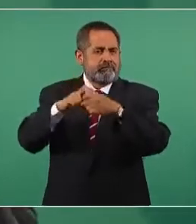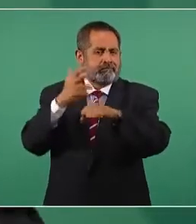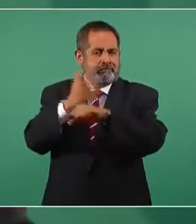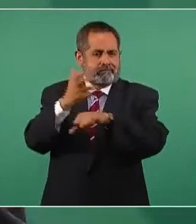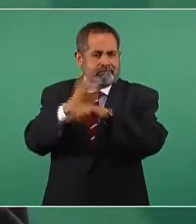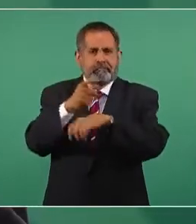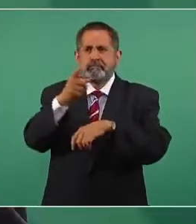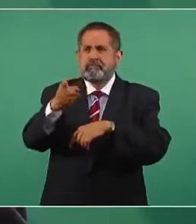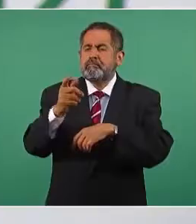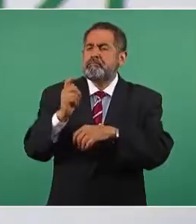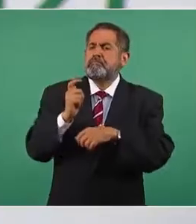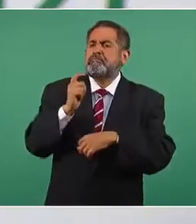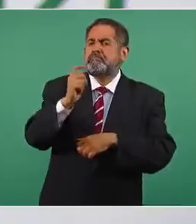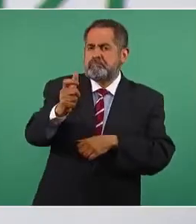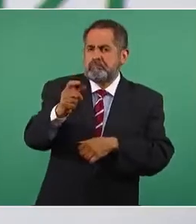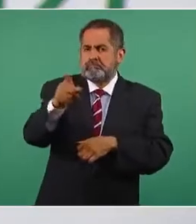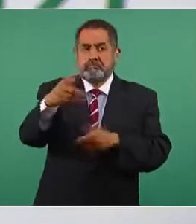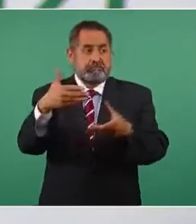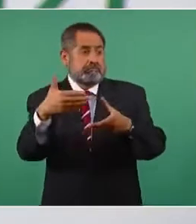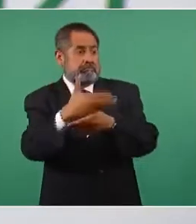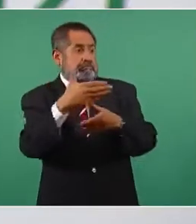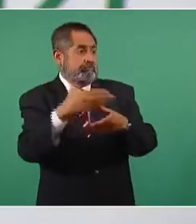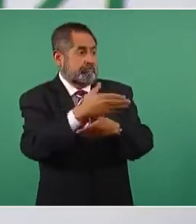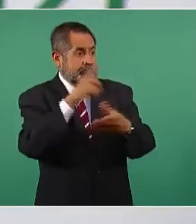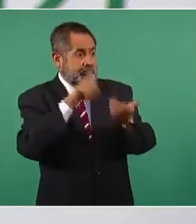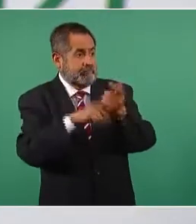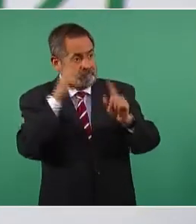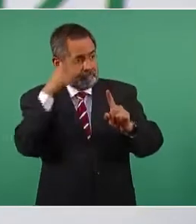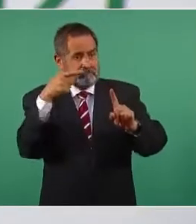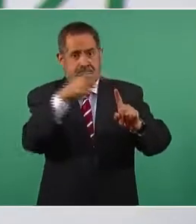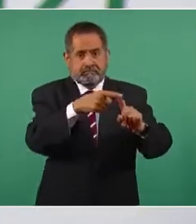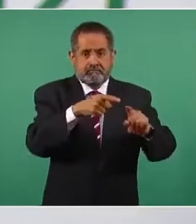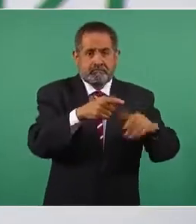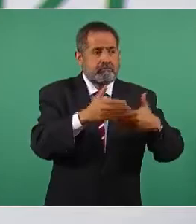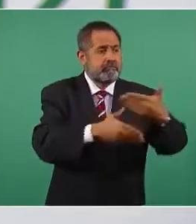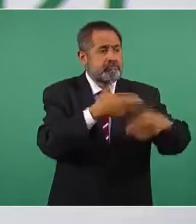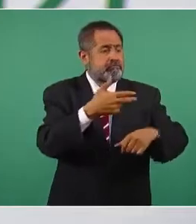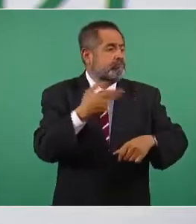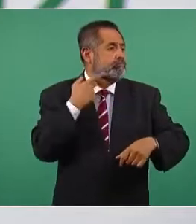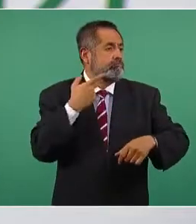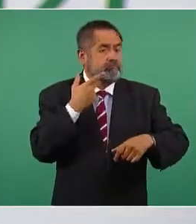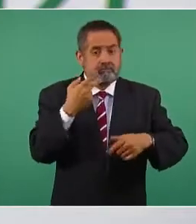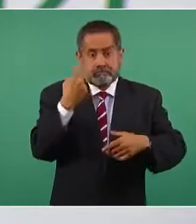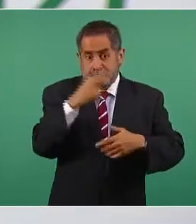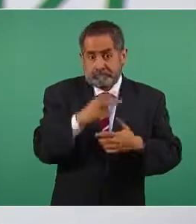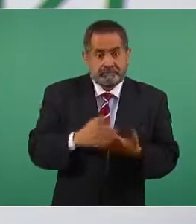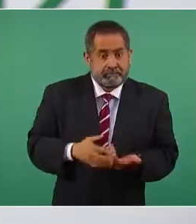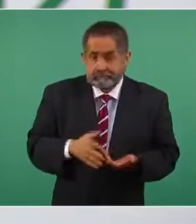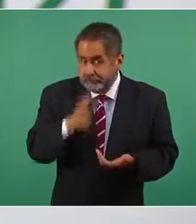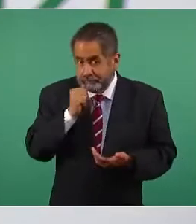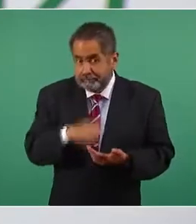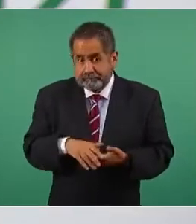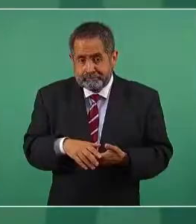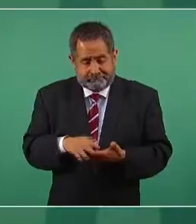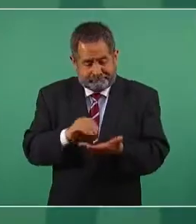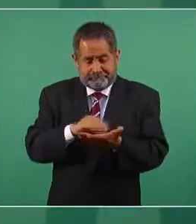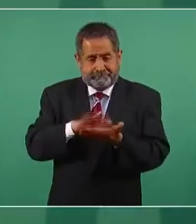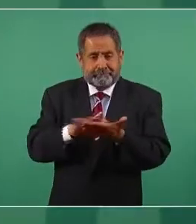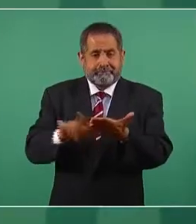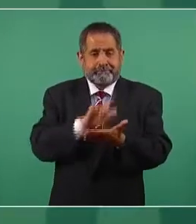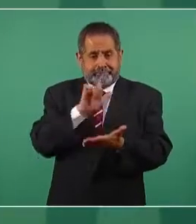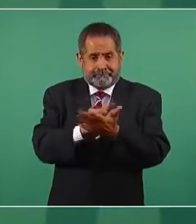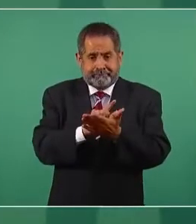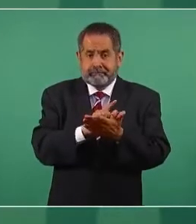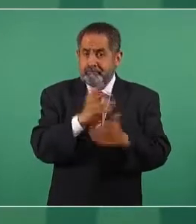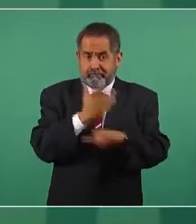no gubernamental que tuviese como propósito influenciar el proceso político, porque así está establecido en la ley en